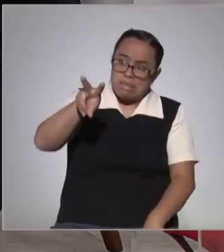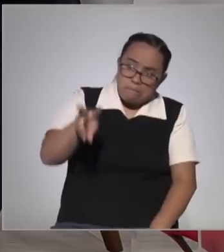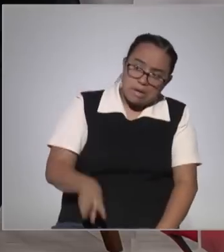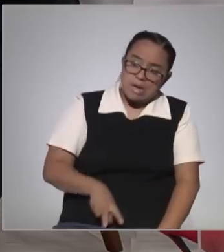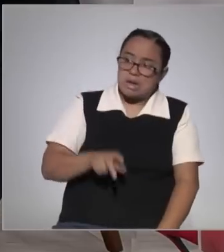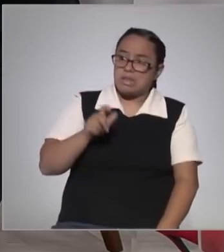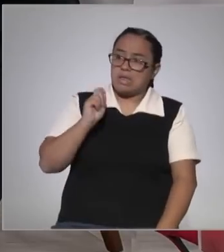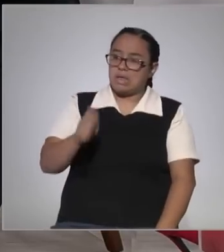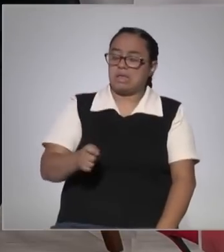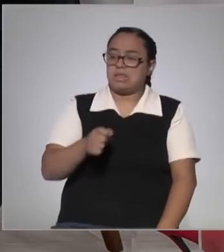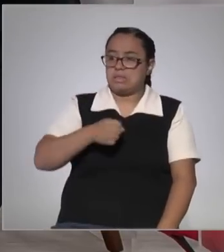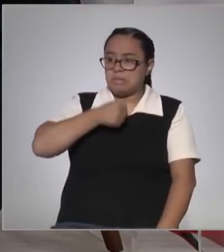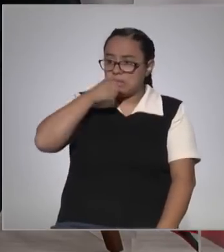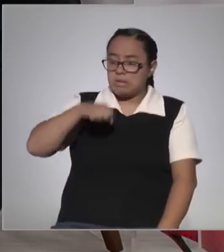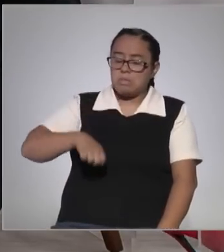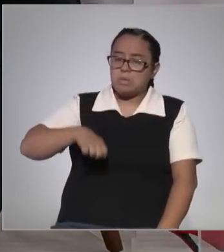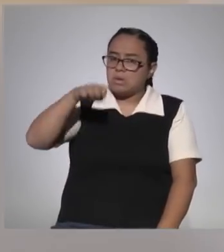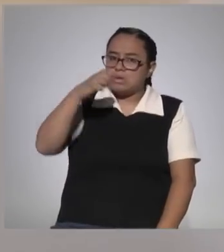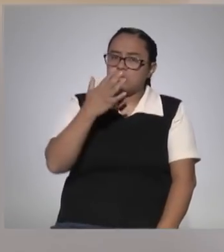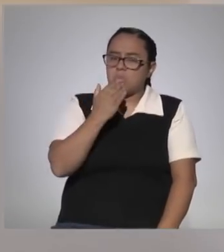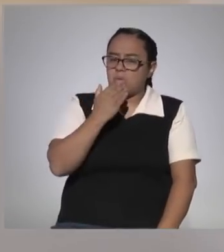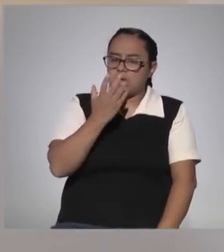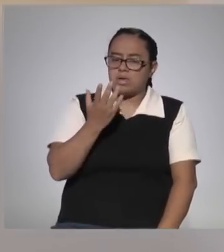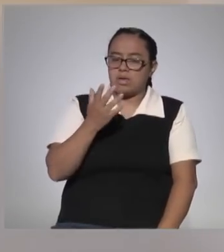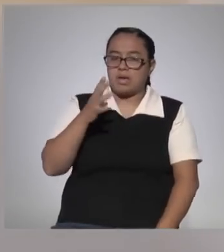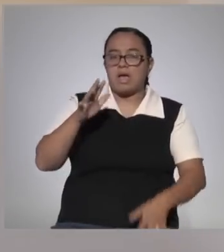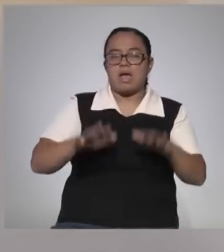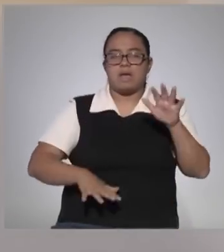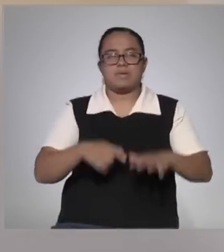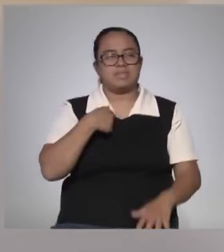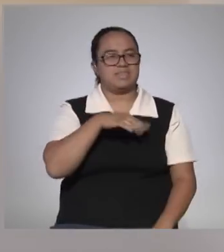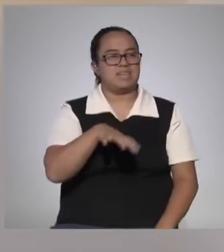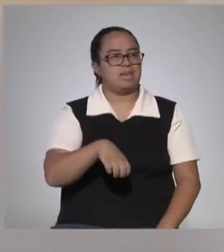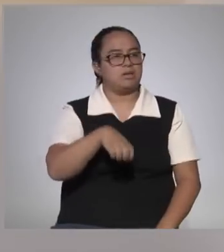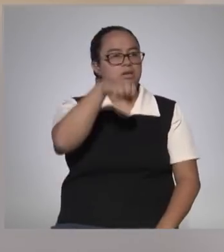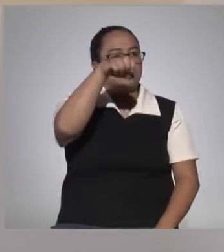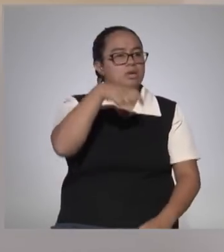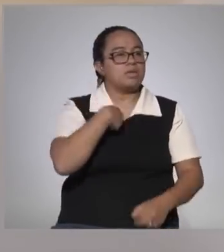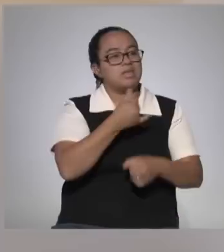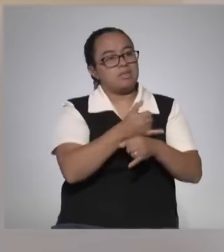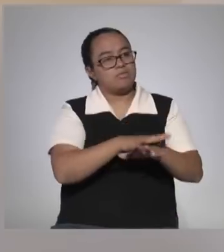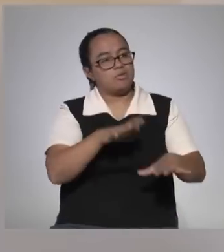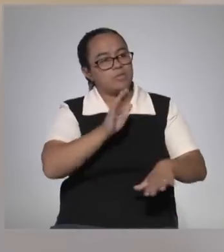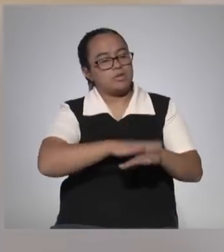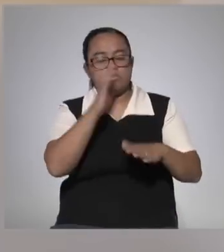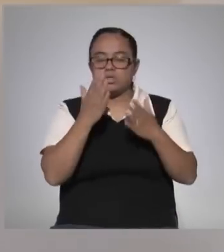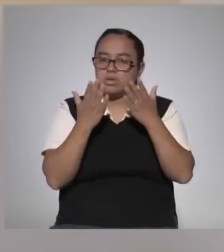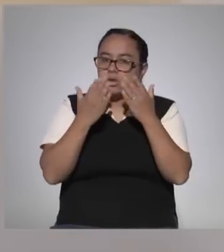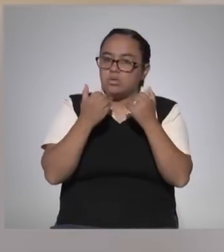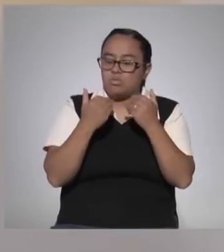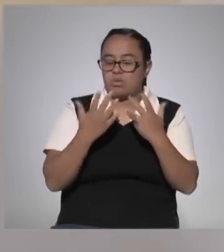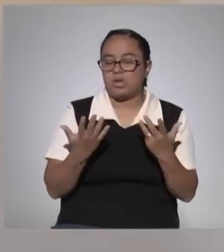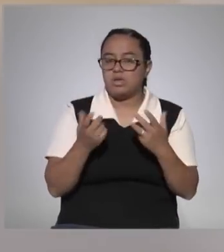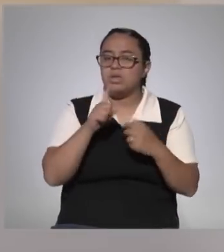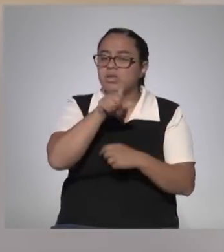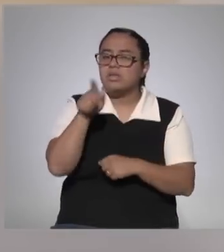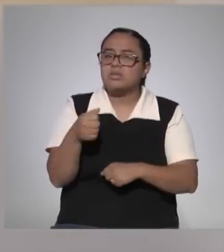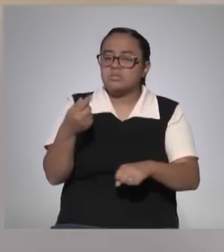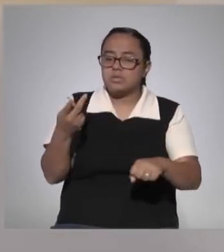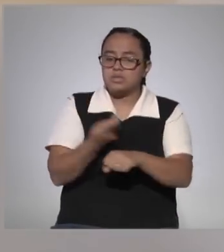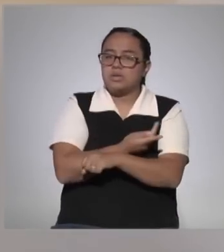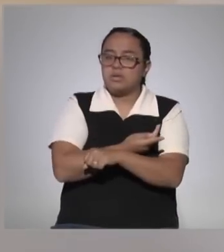y diversas sobre la vejez, pues llegamos sin suficiente información. Y eso nos condiciona, entre otras cosas, el